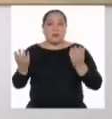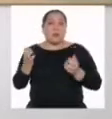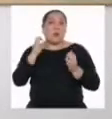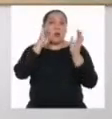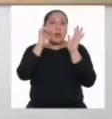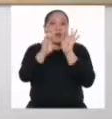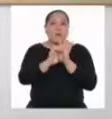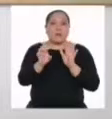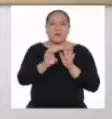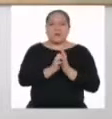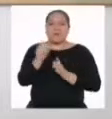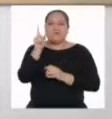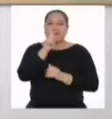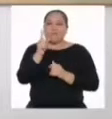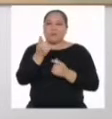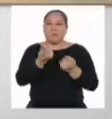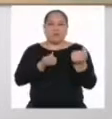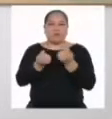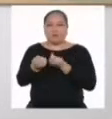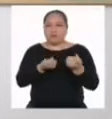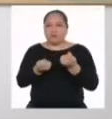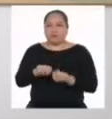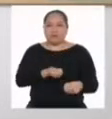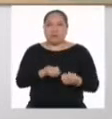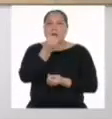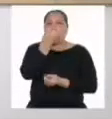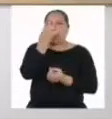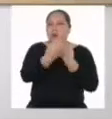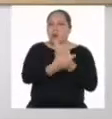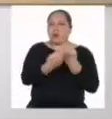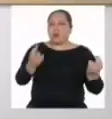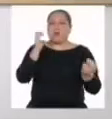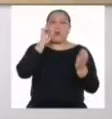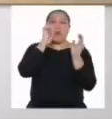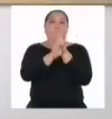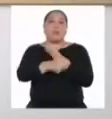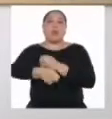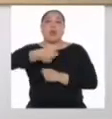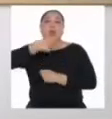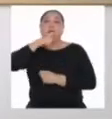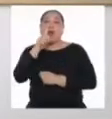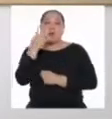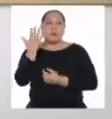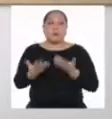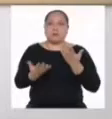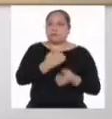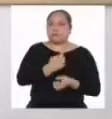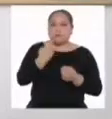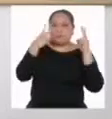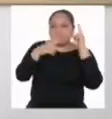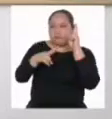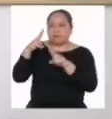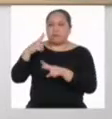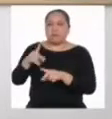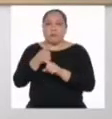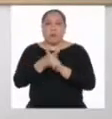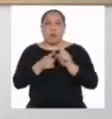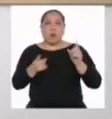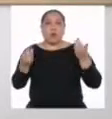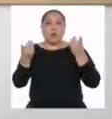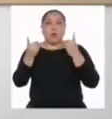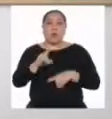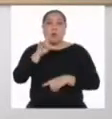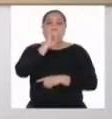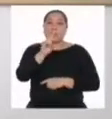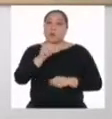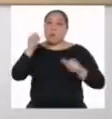inadecuado manejo de algunos recursos naturales, como por ejemplo el agua, Quizás no nos damos cuenta, pero cuando